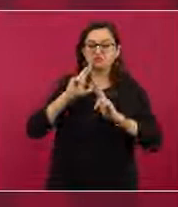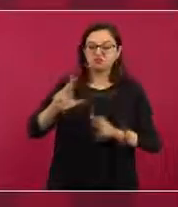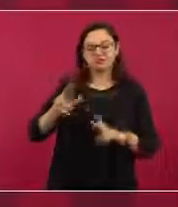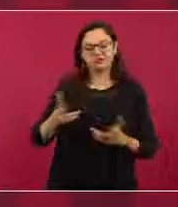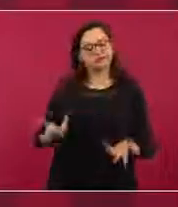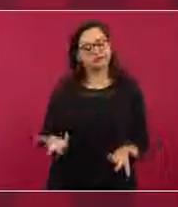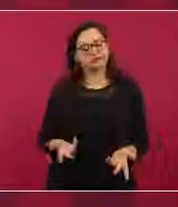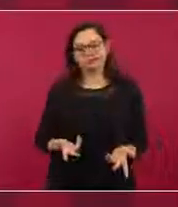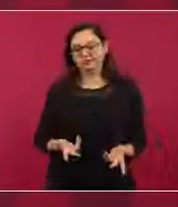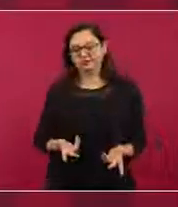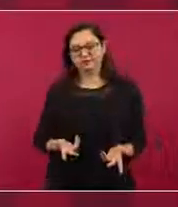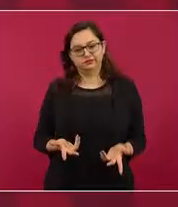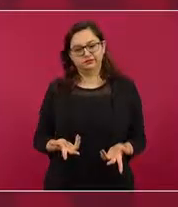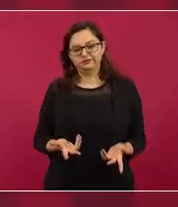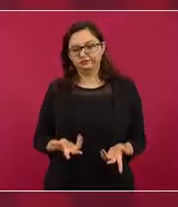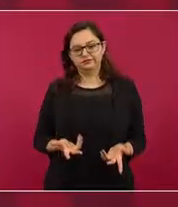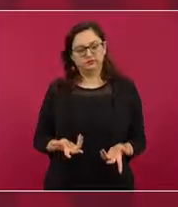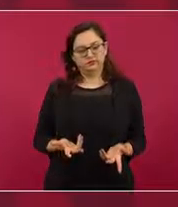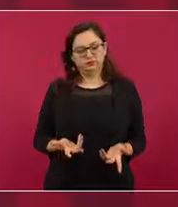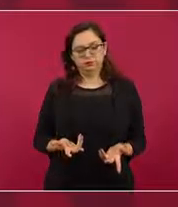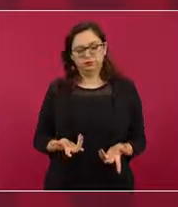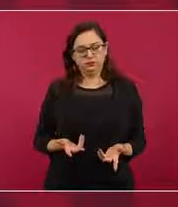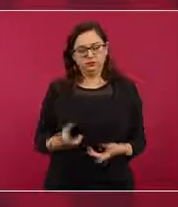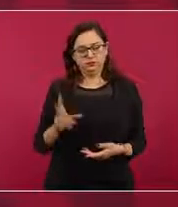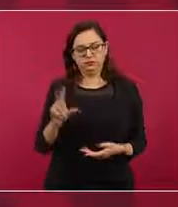pues yo,